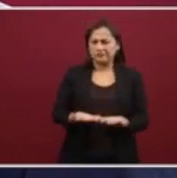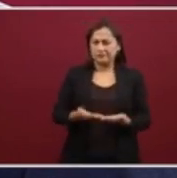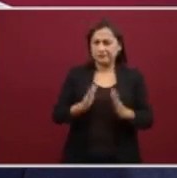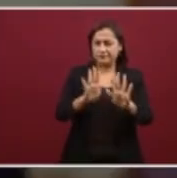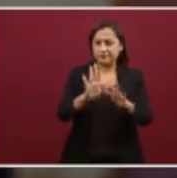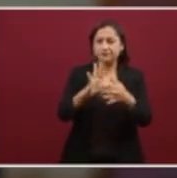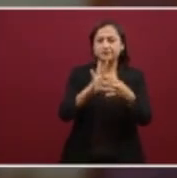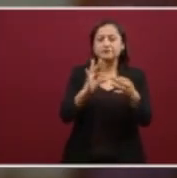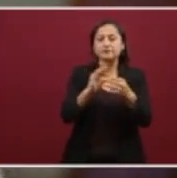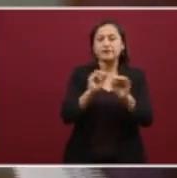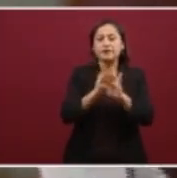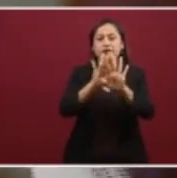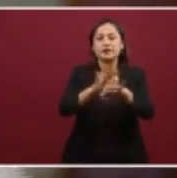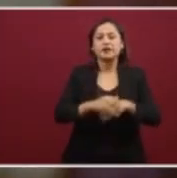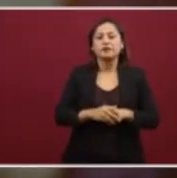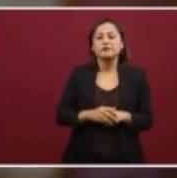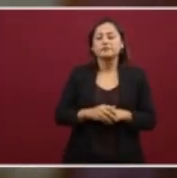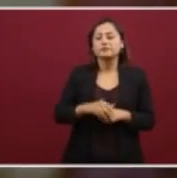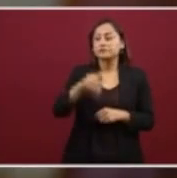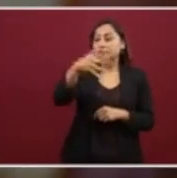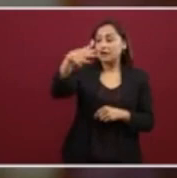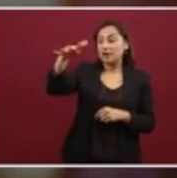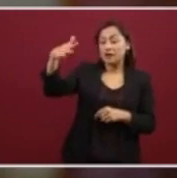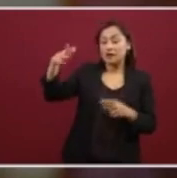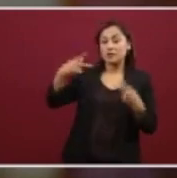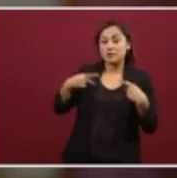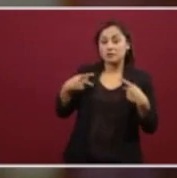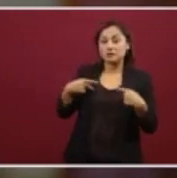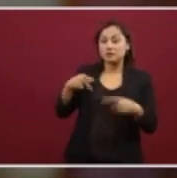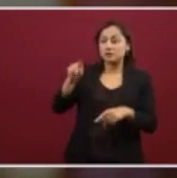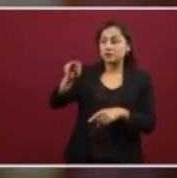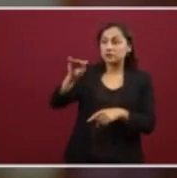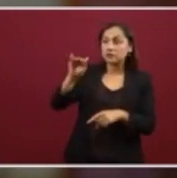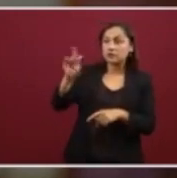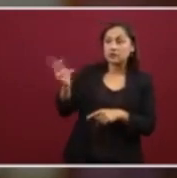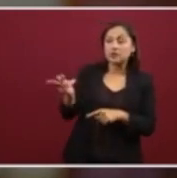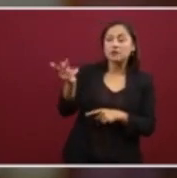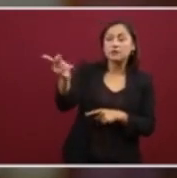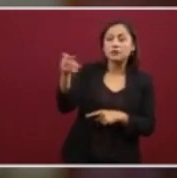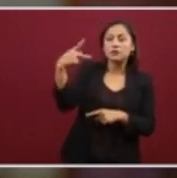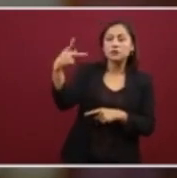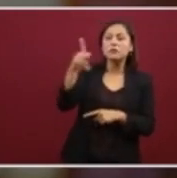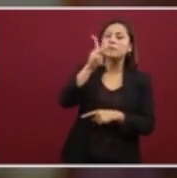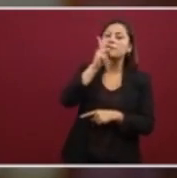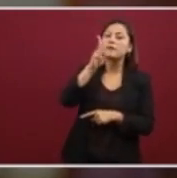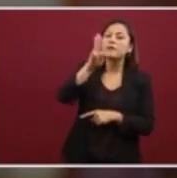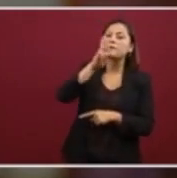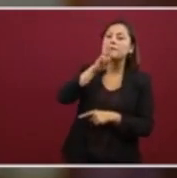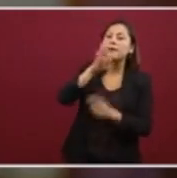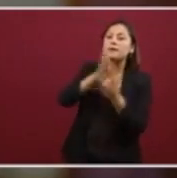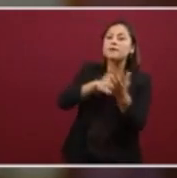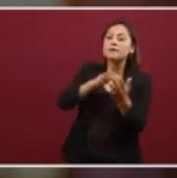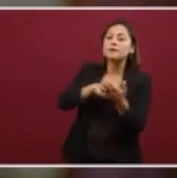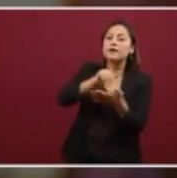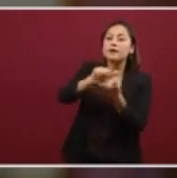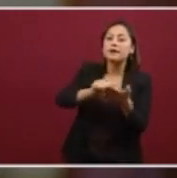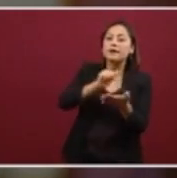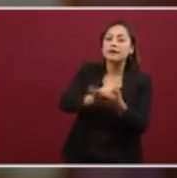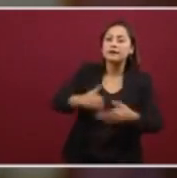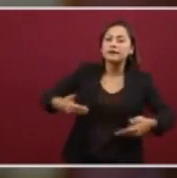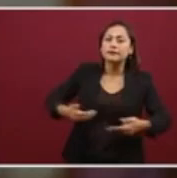estas personas actas de nacimiento de sus padres, fe de bautismo y algo sumamente